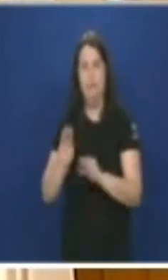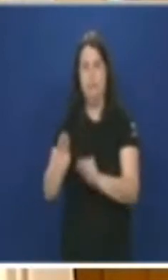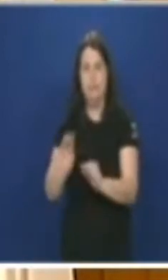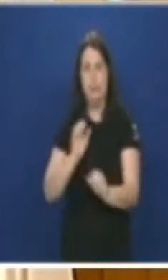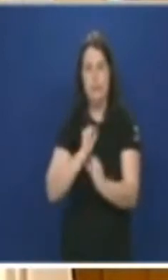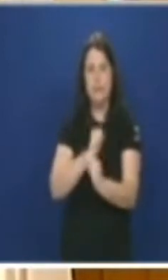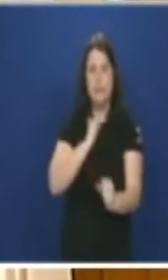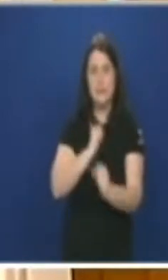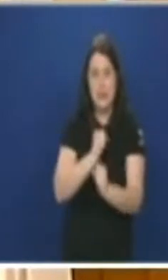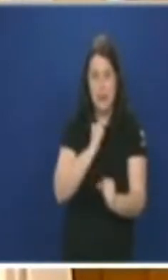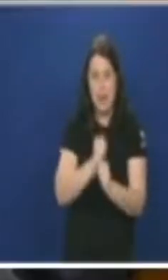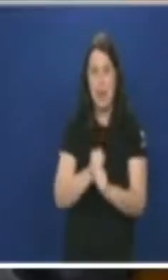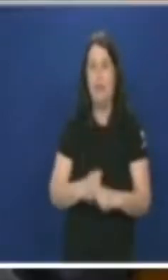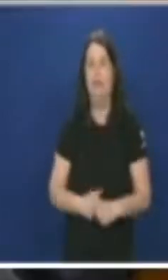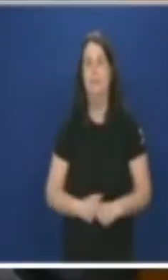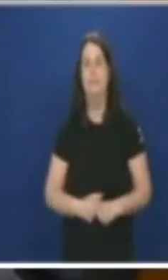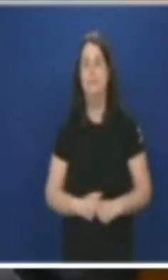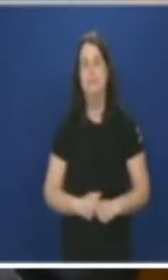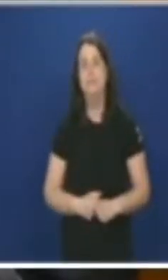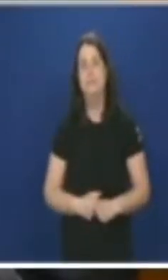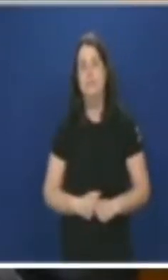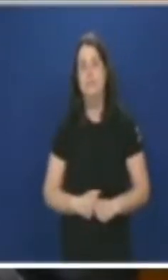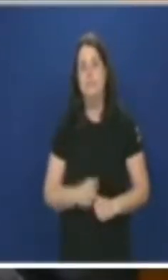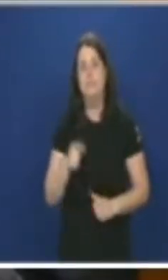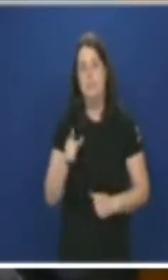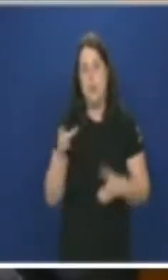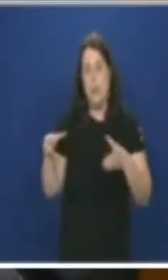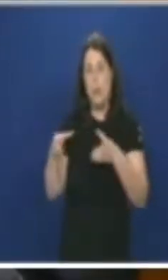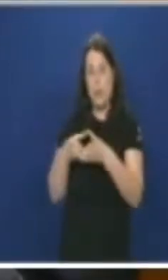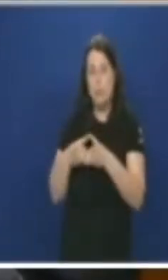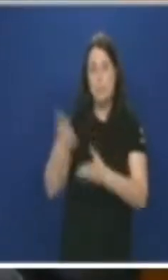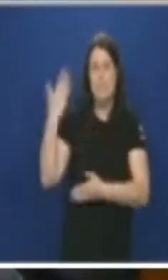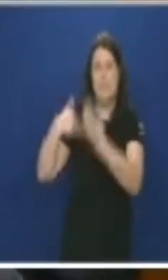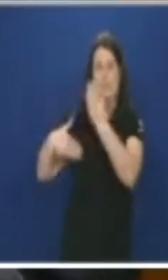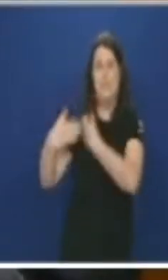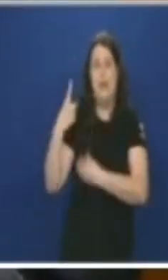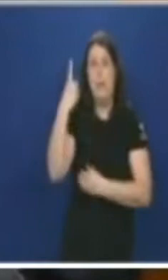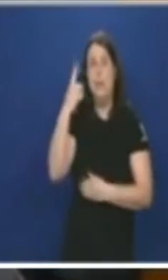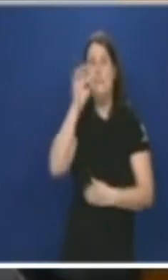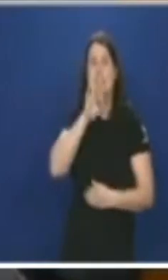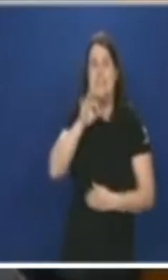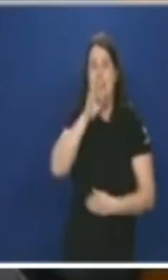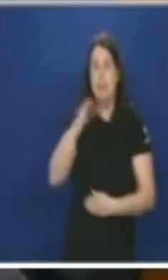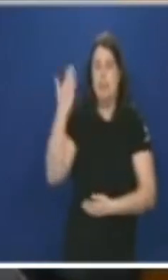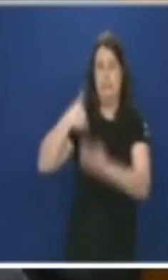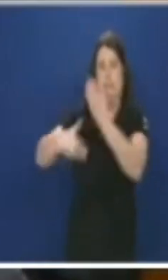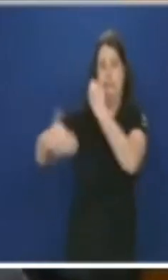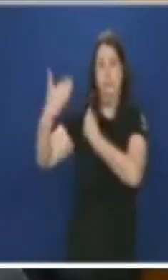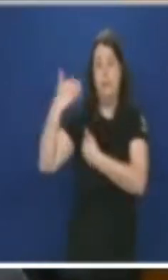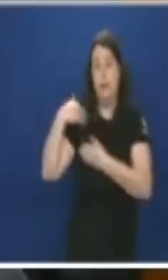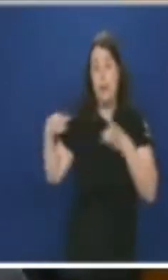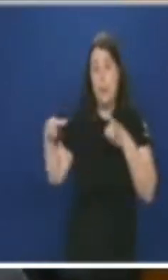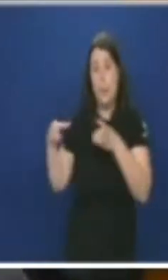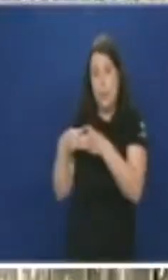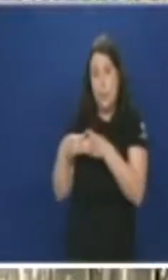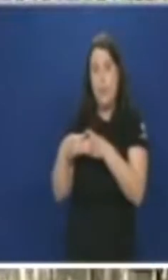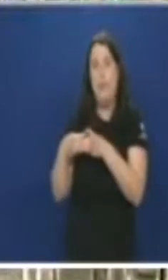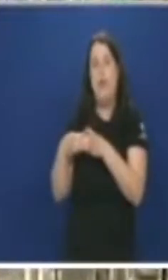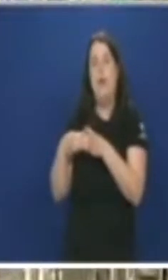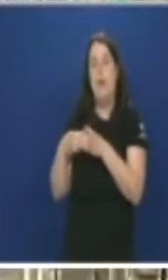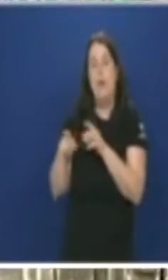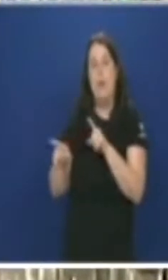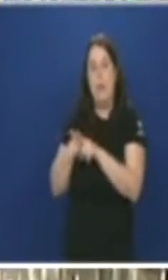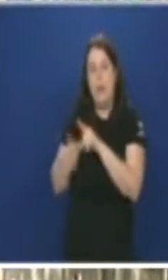a actitude vital dos homes que hai un século foron quen de